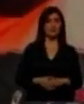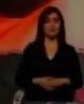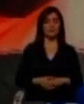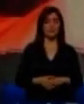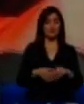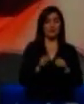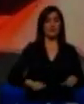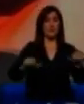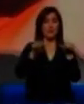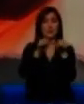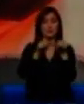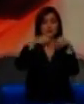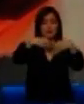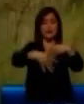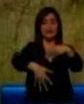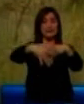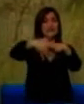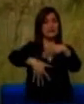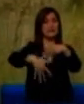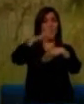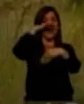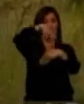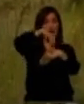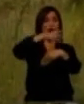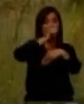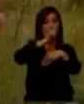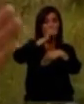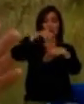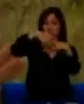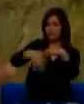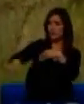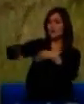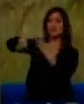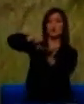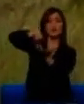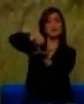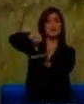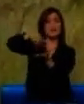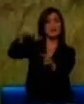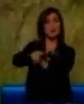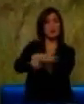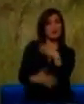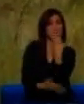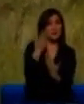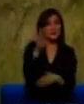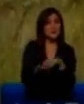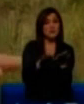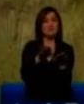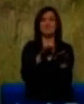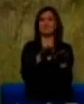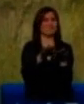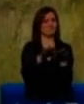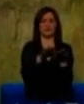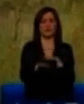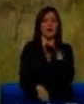área, un recurso hídrico importante para la ciudad. Llegar al punto del incendio no es cosa fácil. Hay que caminar aproximadamente 2 horas, por lo